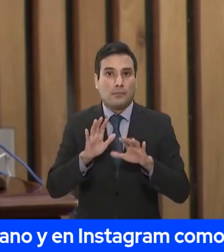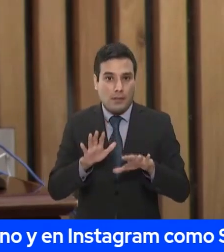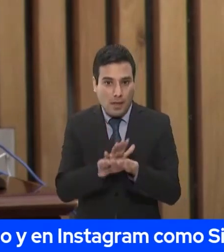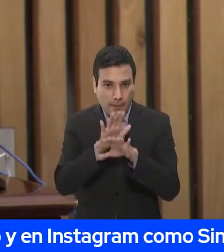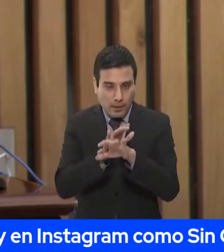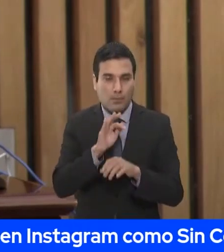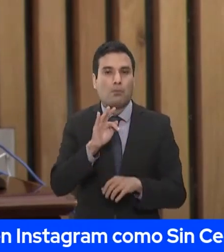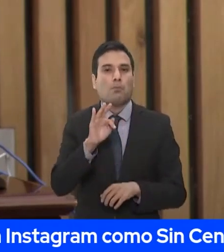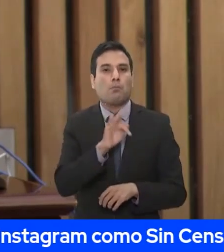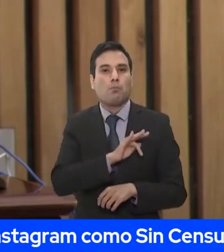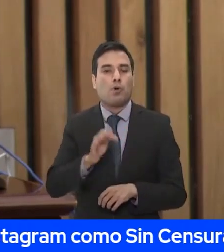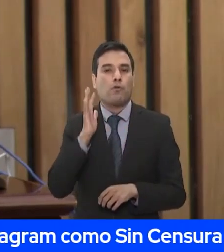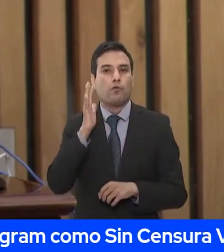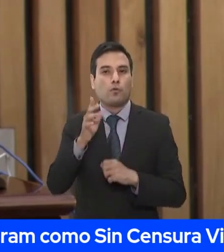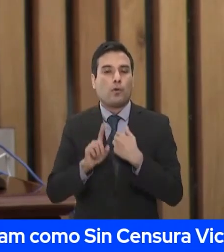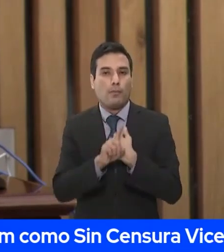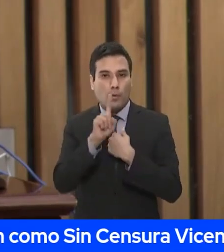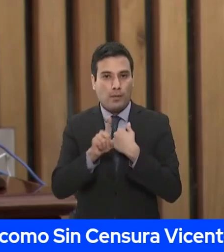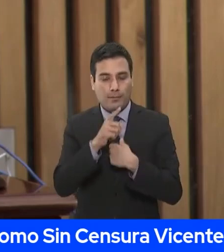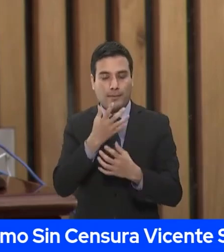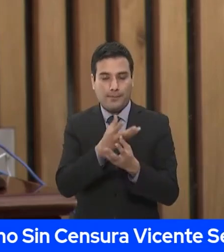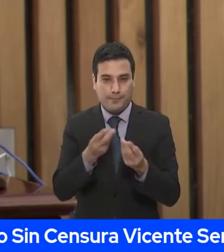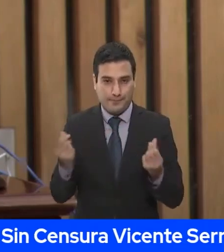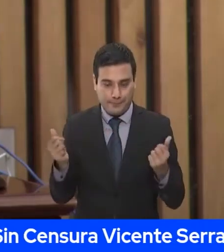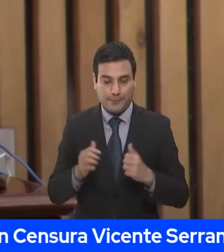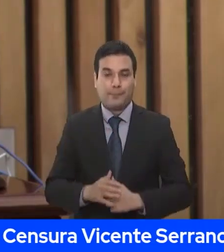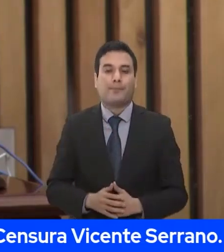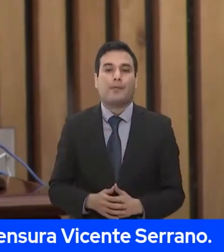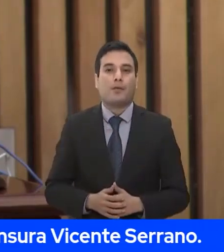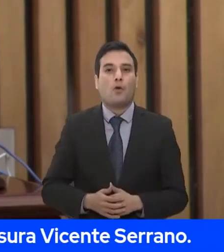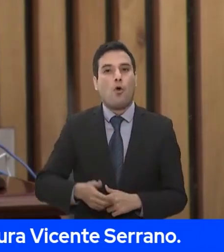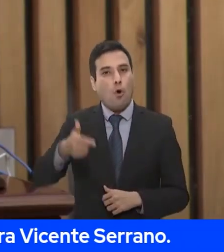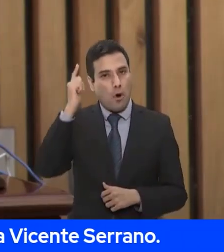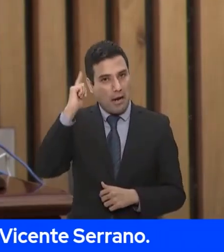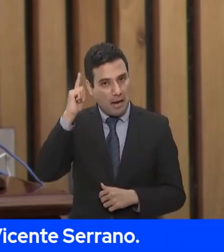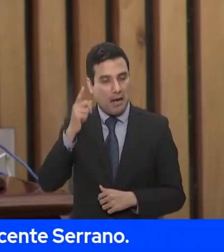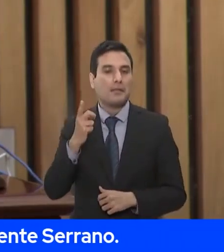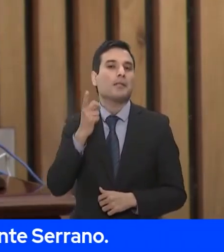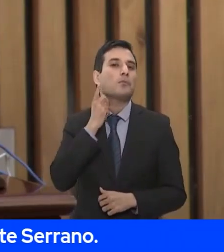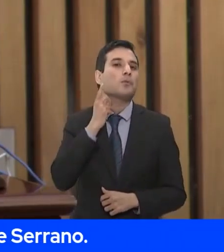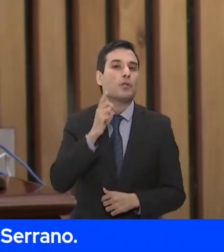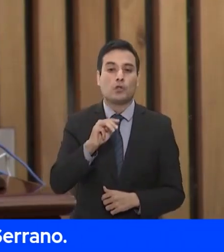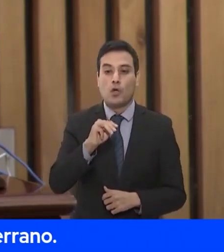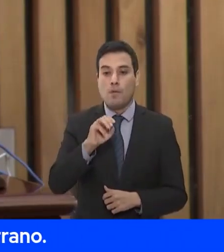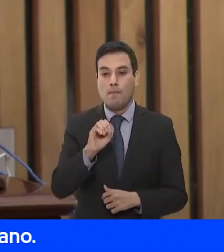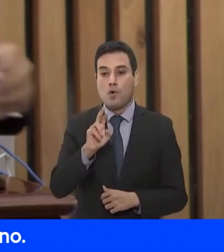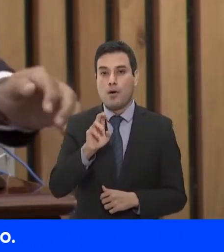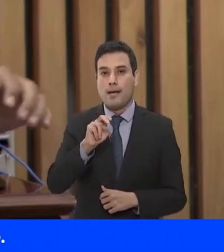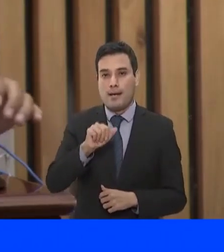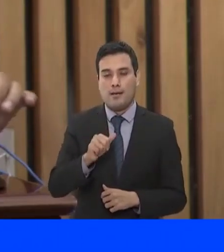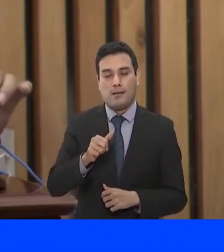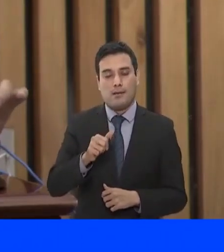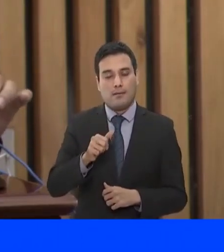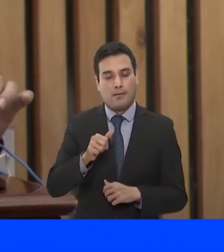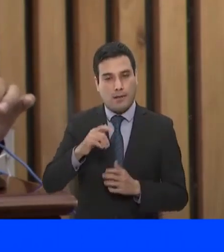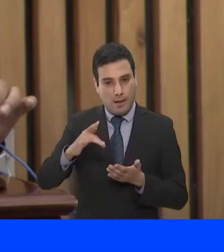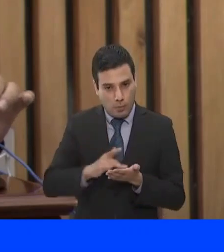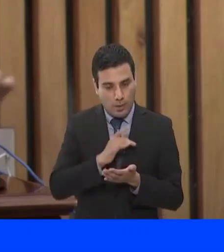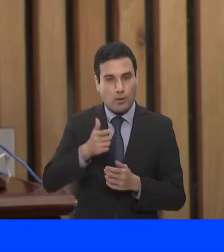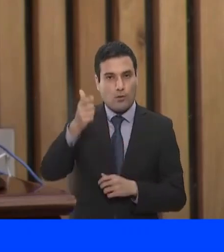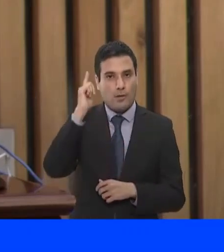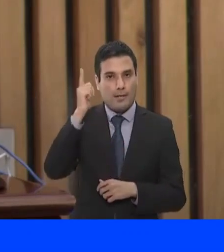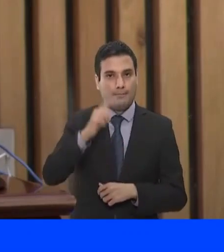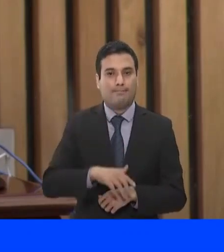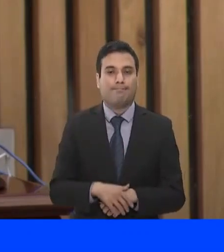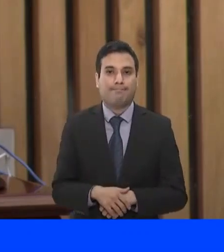este conflicto. Esperamos que los diputados de Morena nos acompañen en esta propuesta que